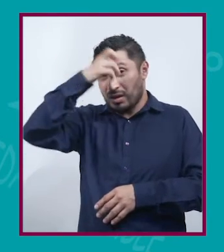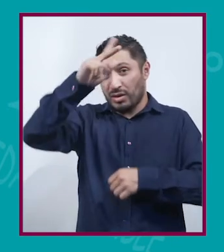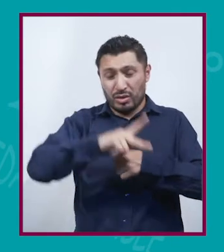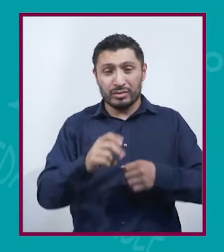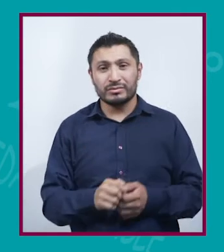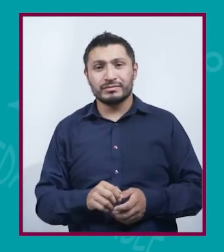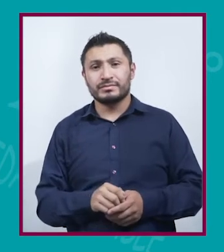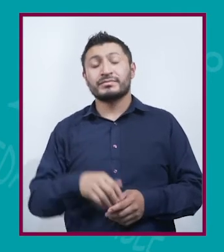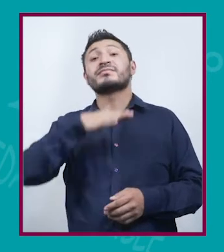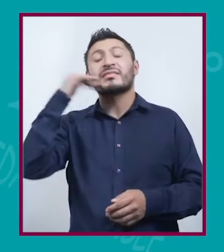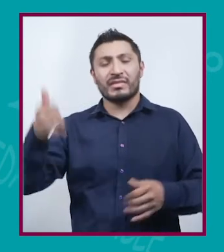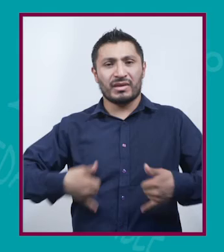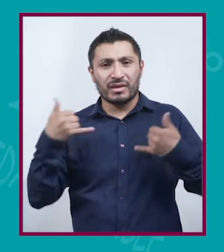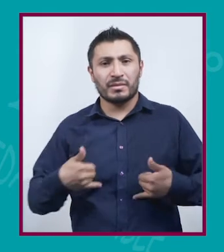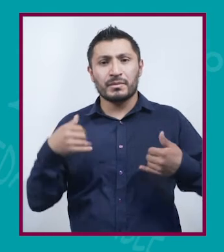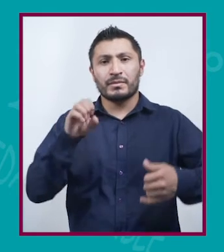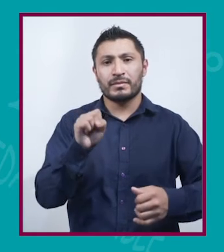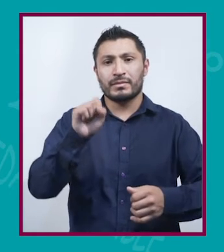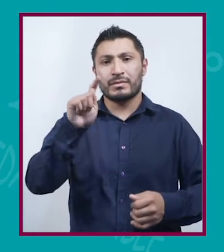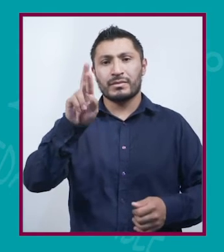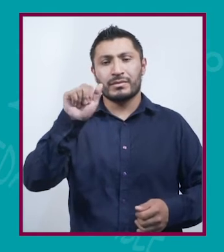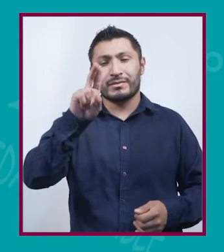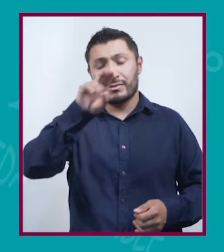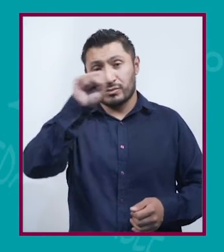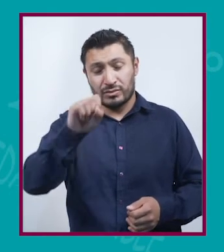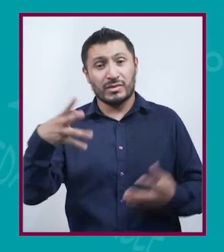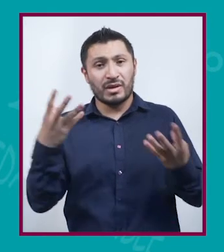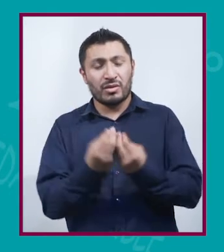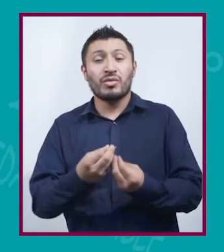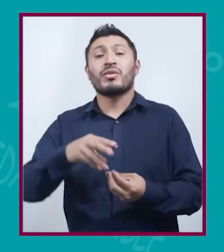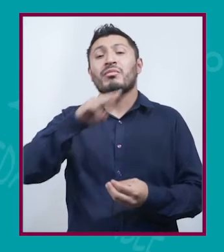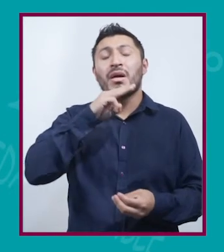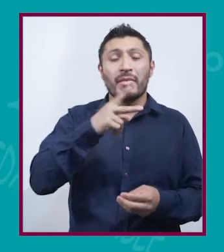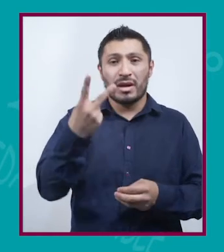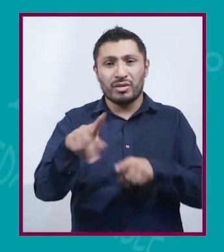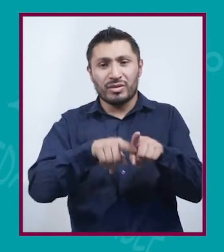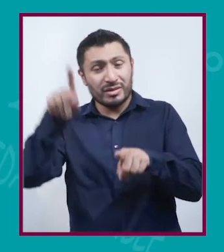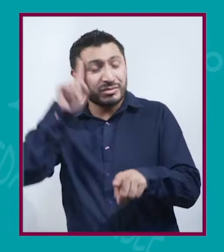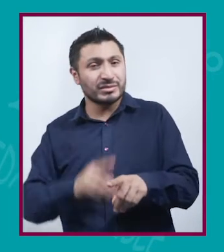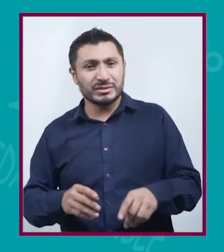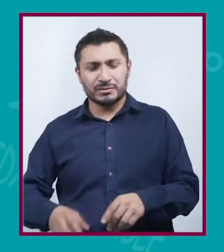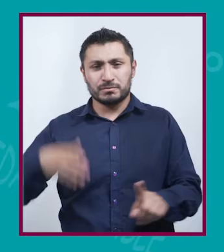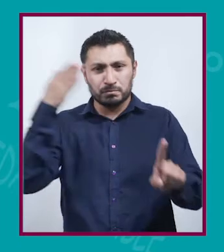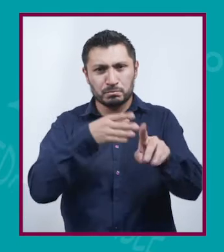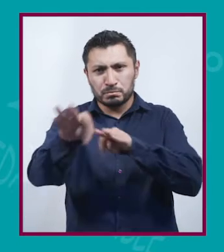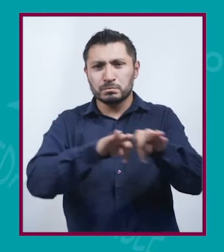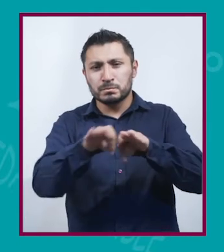De Baviera, Alemania, llegó un joven de apellido Strauss. Vino junto a su madre y 2 hermanas dispuestos a